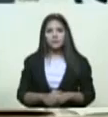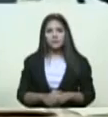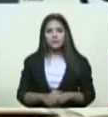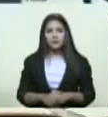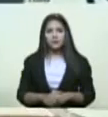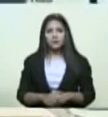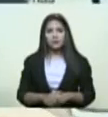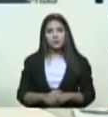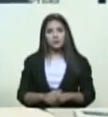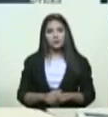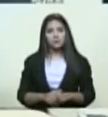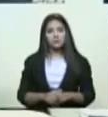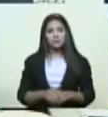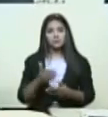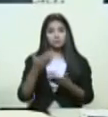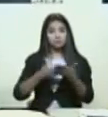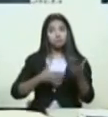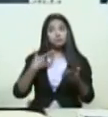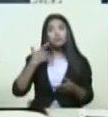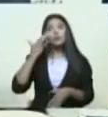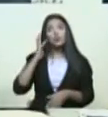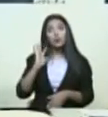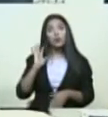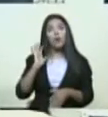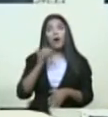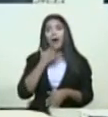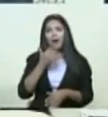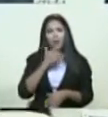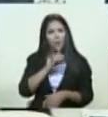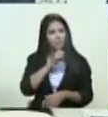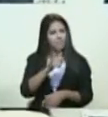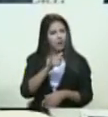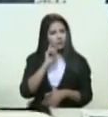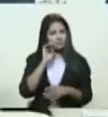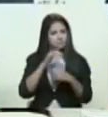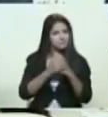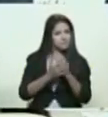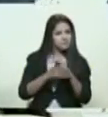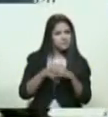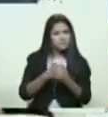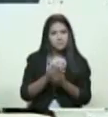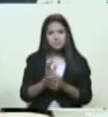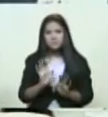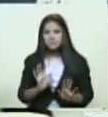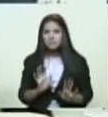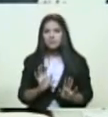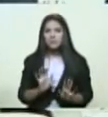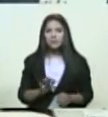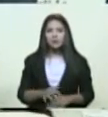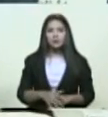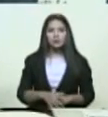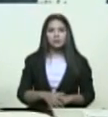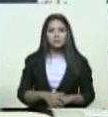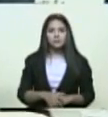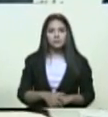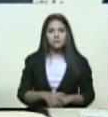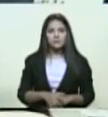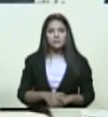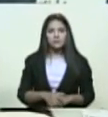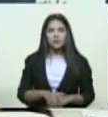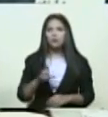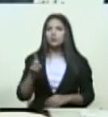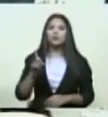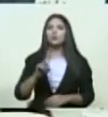y yo creo que eso tuvo una mala intención en su momento, usted no puede